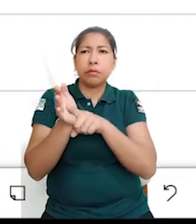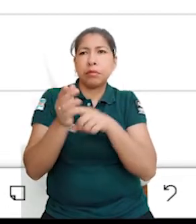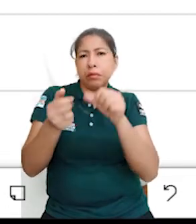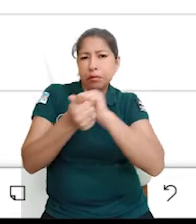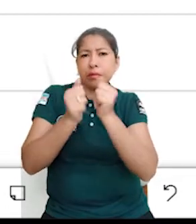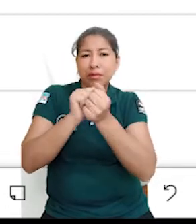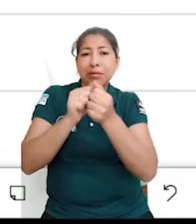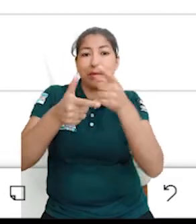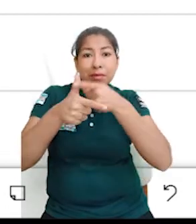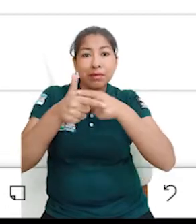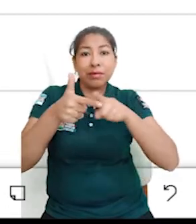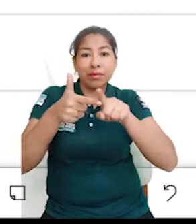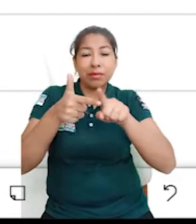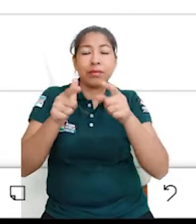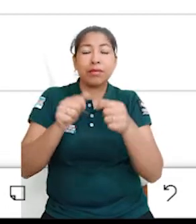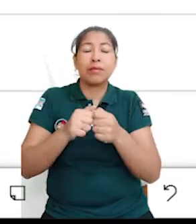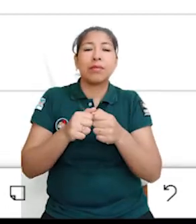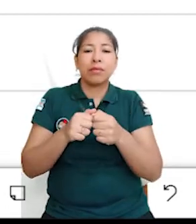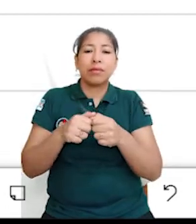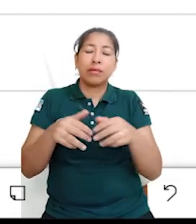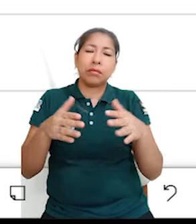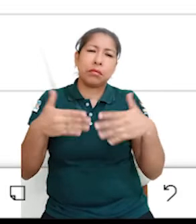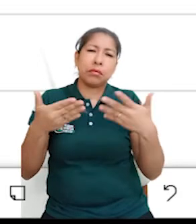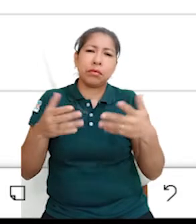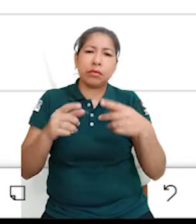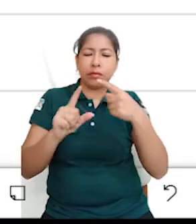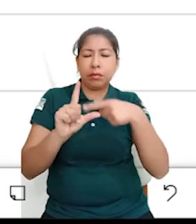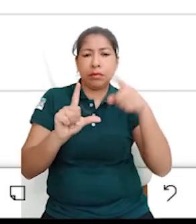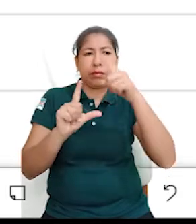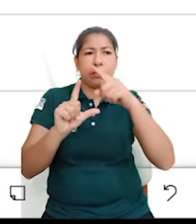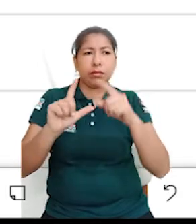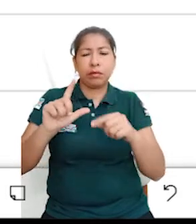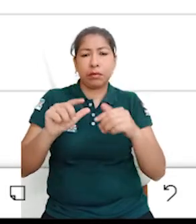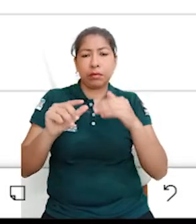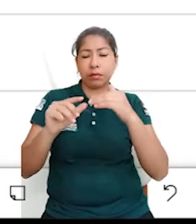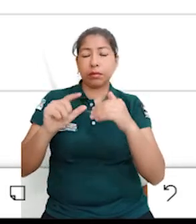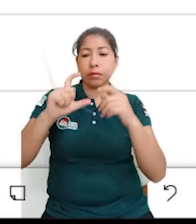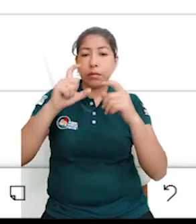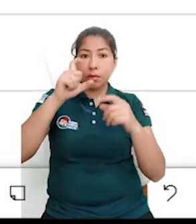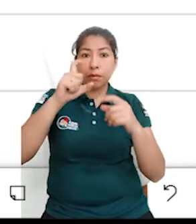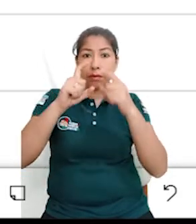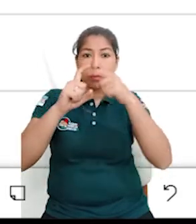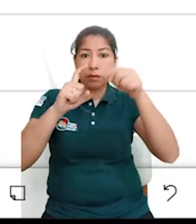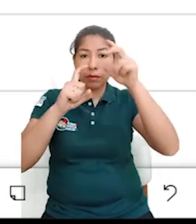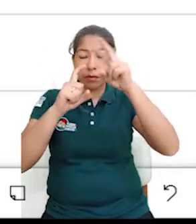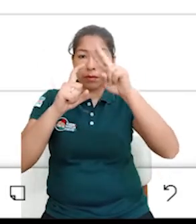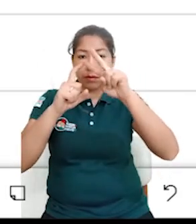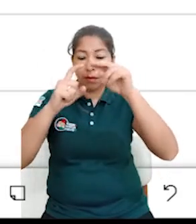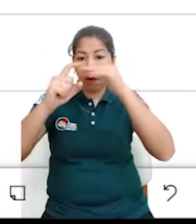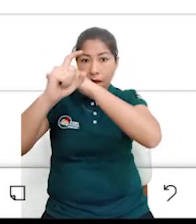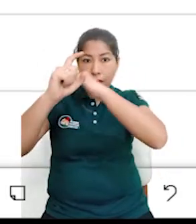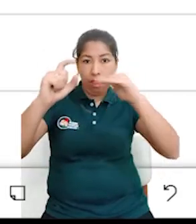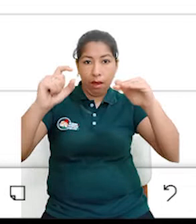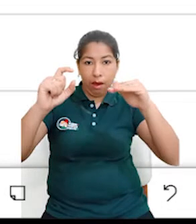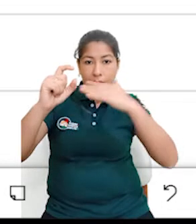primer argumento, o sea, x cuadrado, va a ir al numerador, mientras que el segundo argumento, 25 menos 4x,